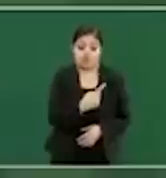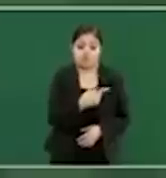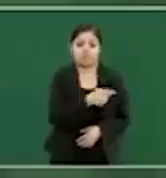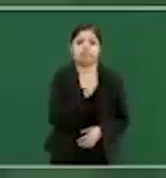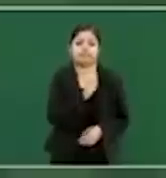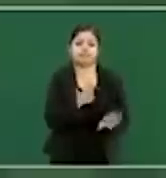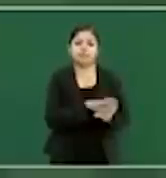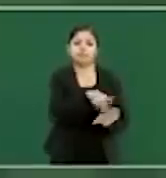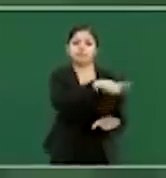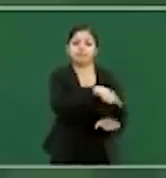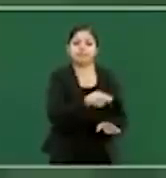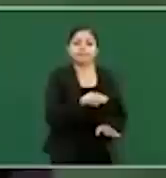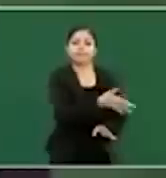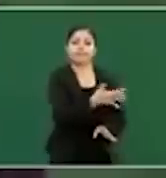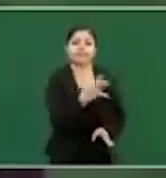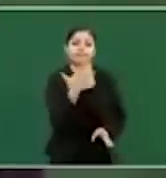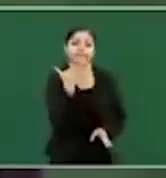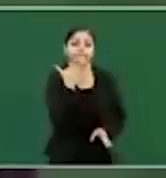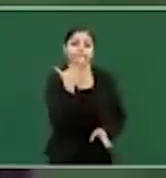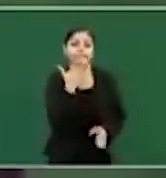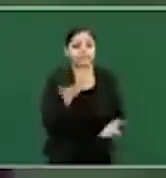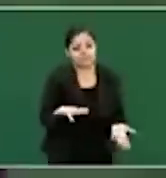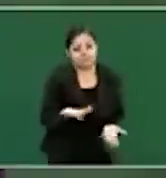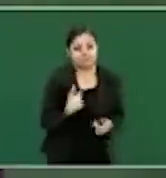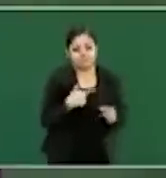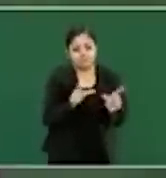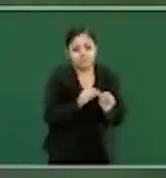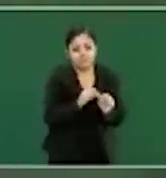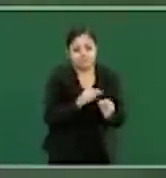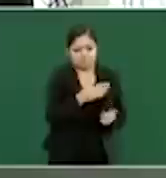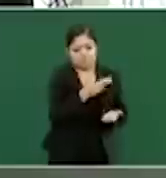fifí. Es lo único.